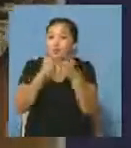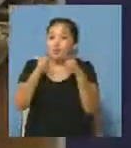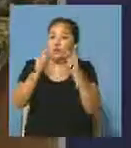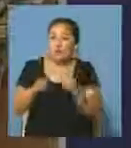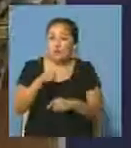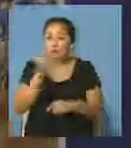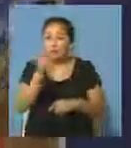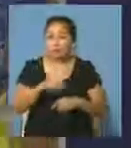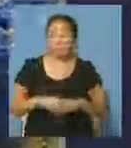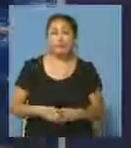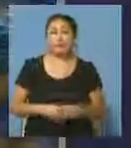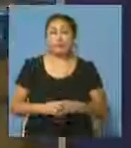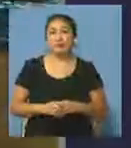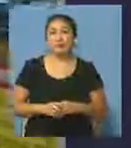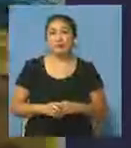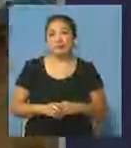y mutuales.